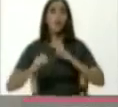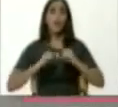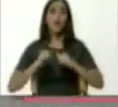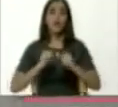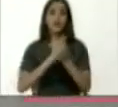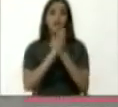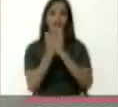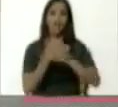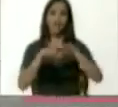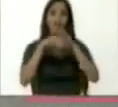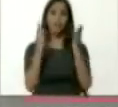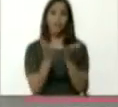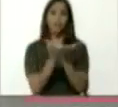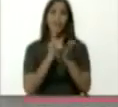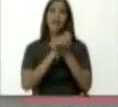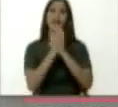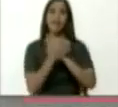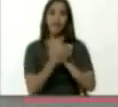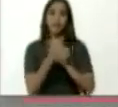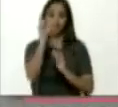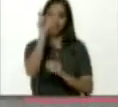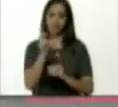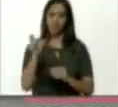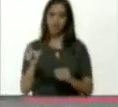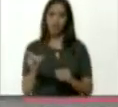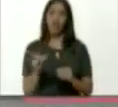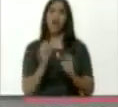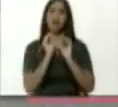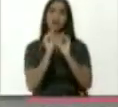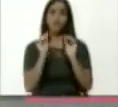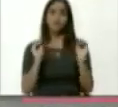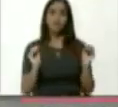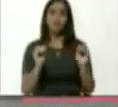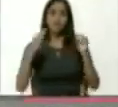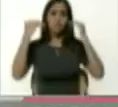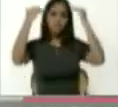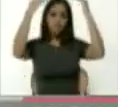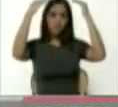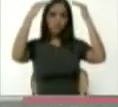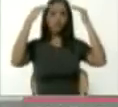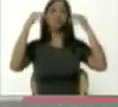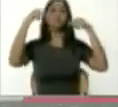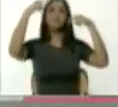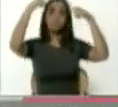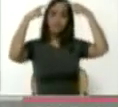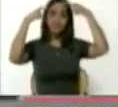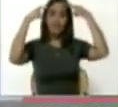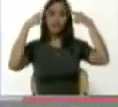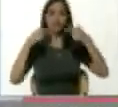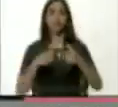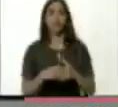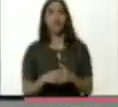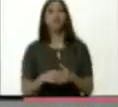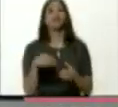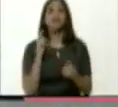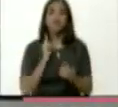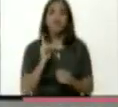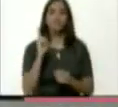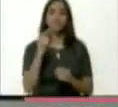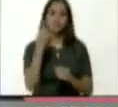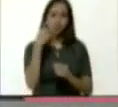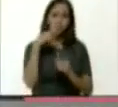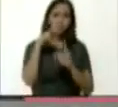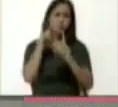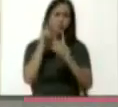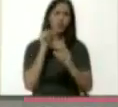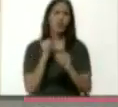es acabar con la especie humana. Así lo alertó el comandante supremo de la Revolución Bolivariana, Hugo Chávez, durante su visionario discurso